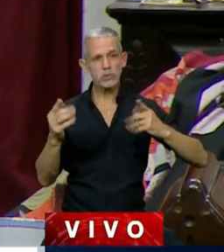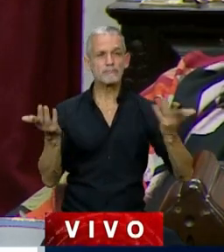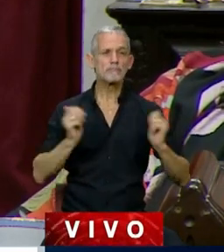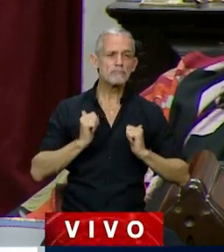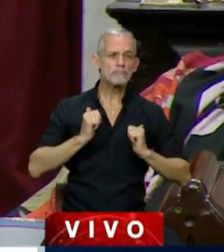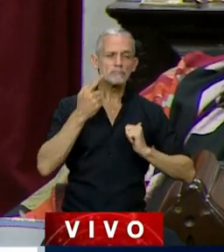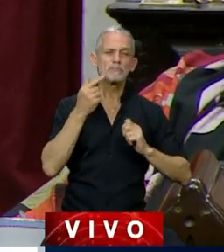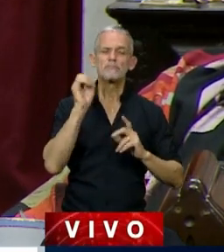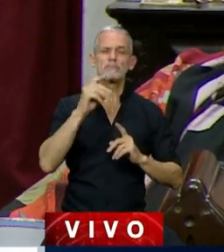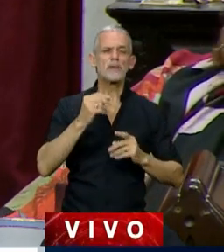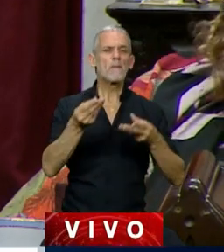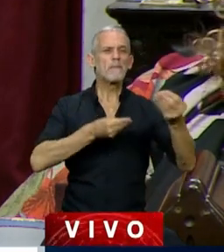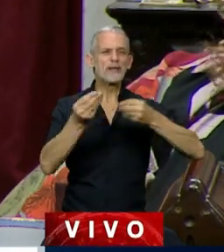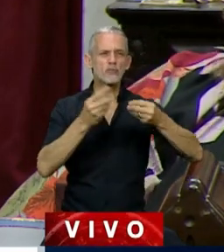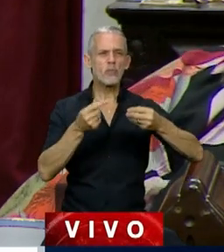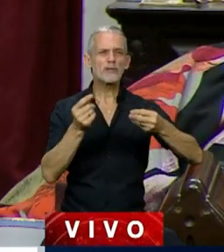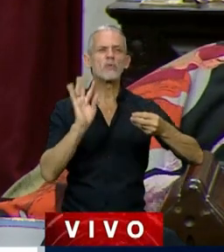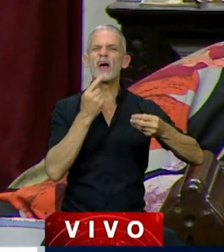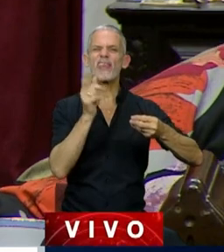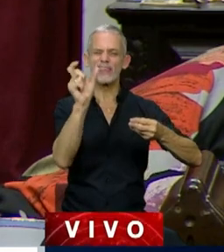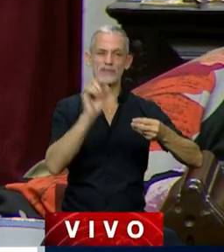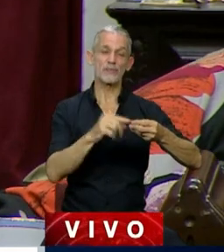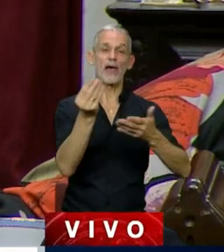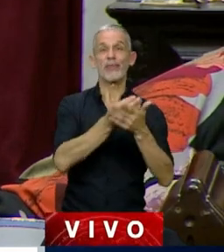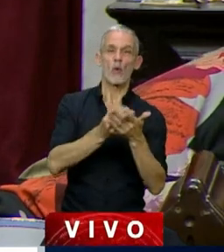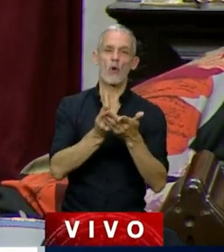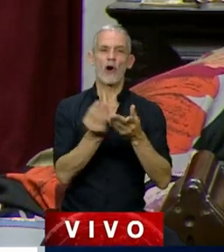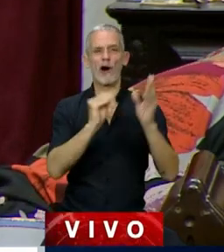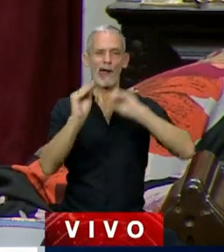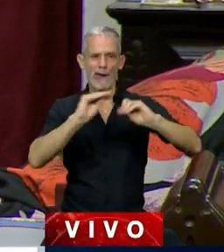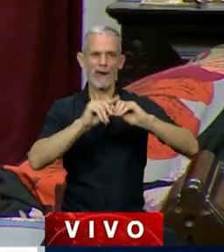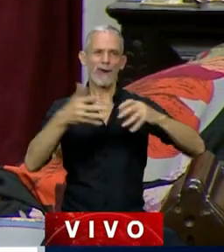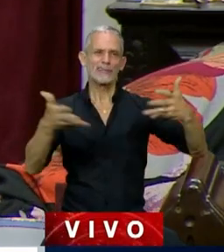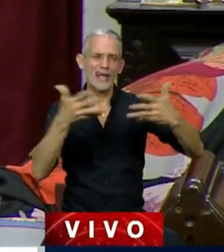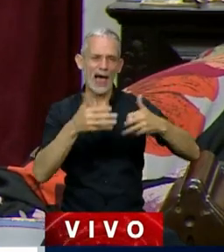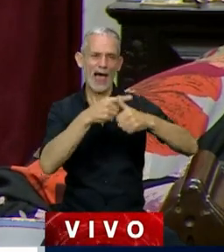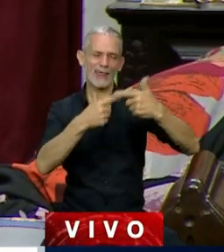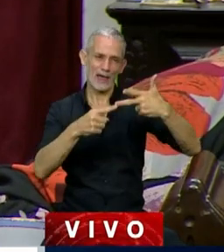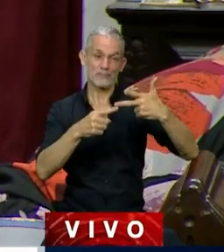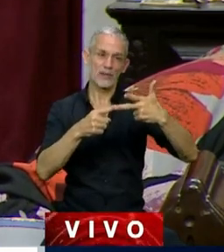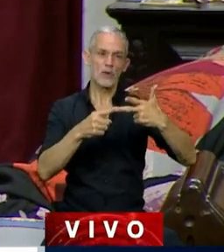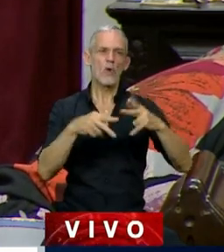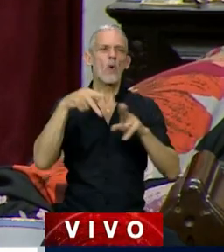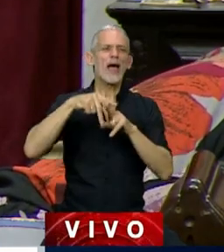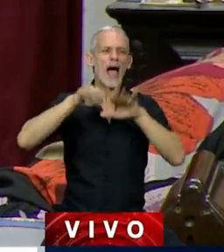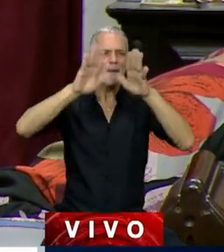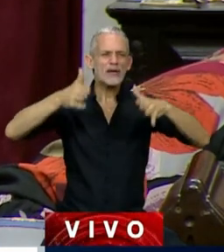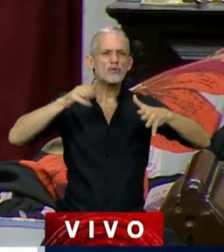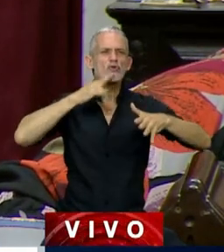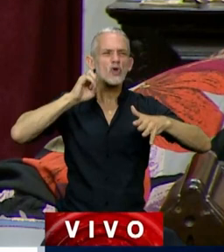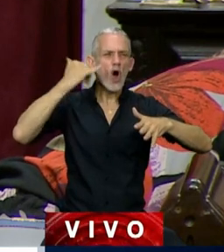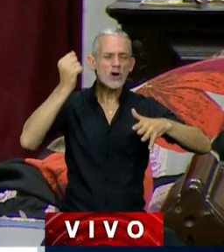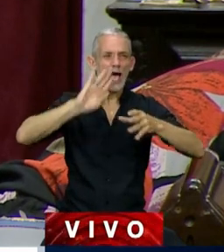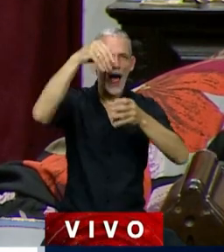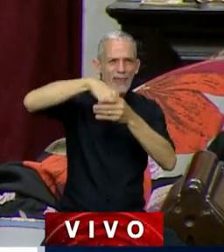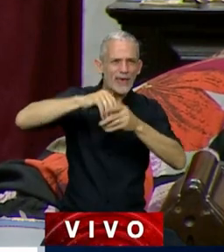escuchado calificar al presupuesto de dibujo, de ensalada, de un caballo de Troya que